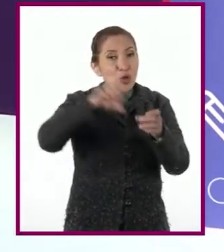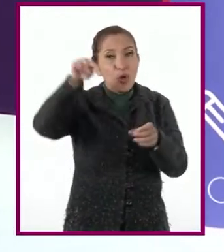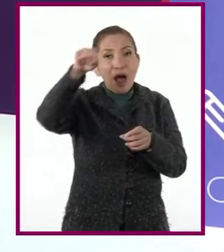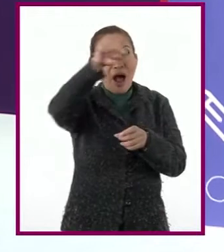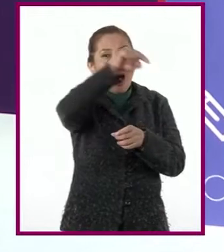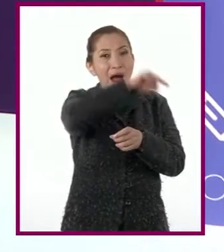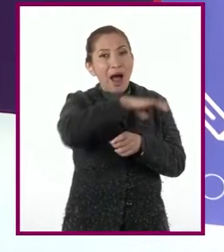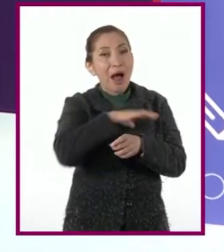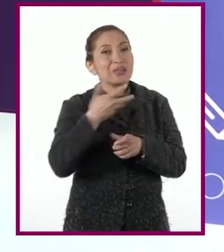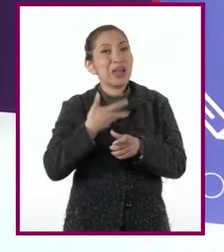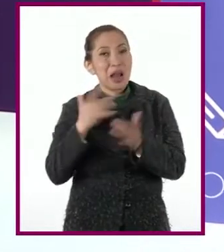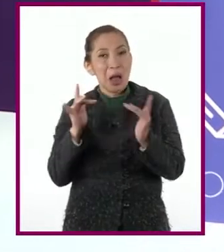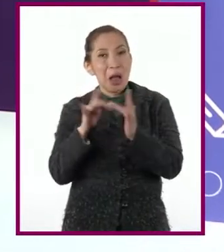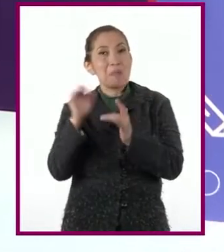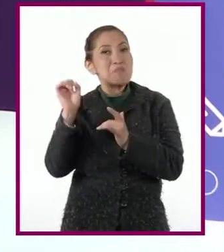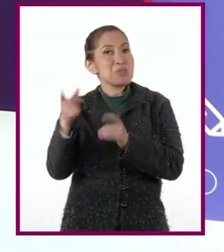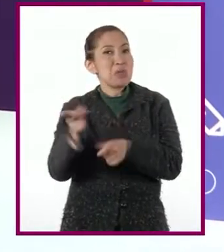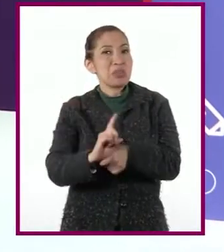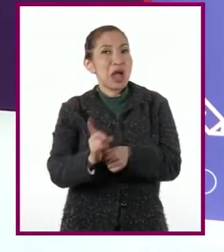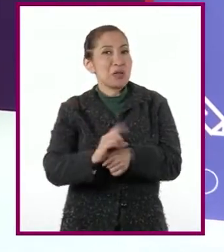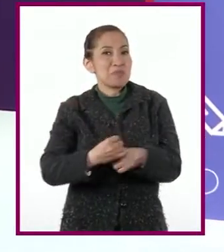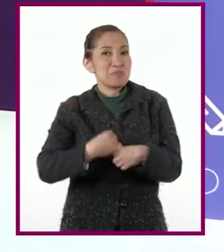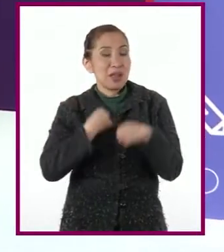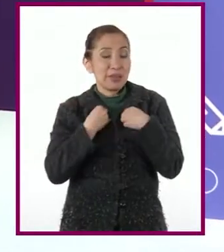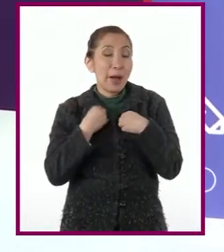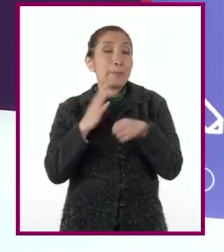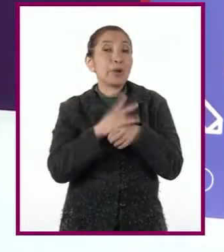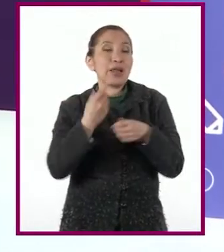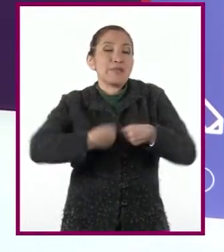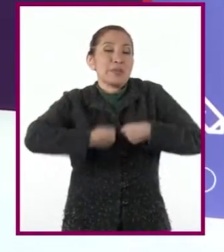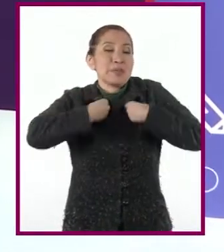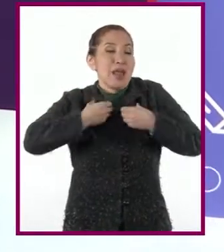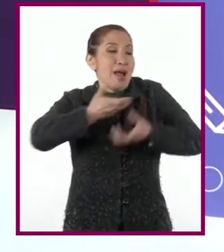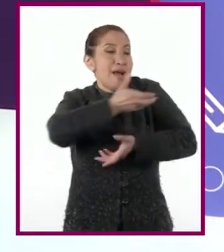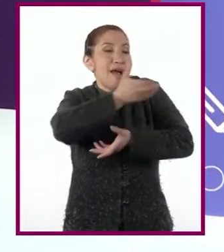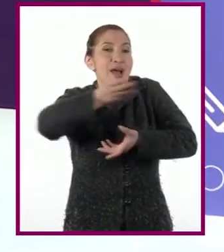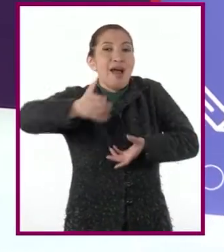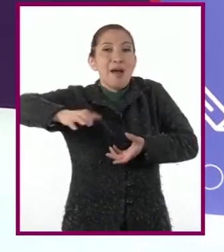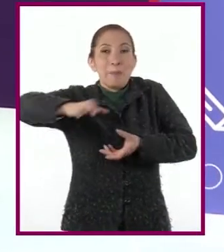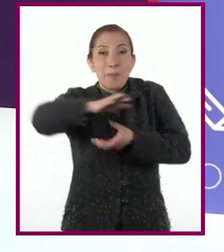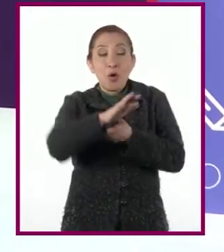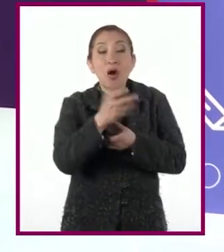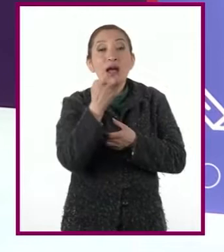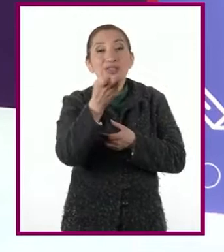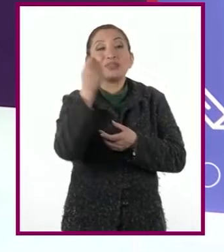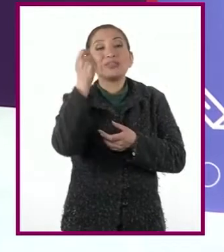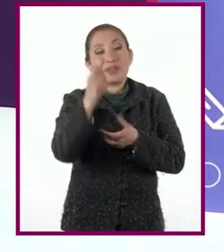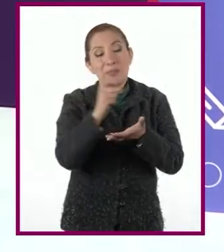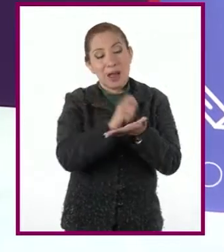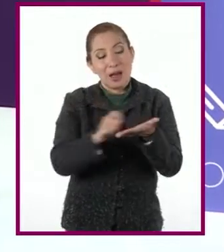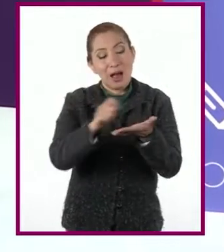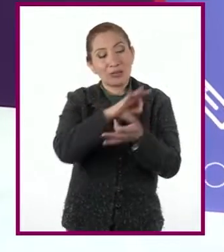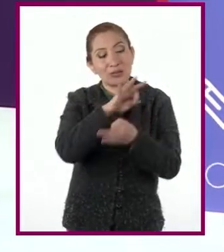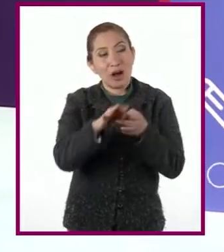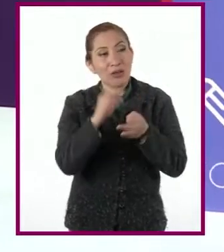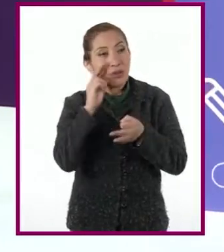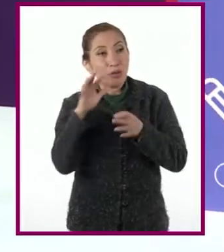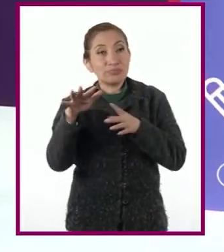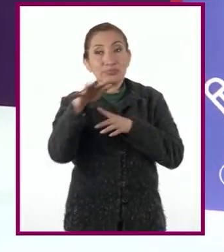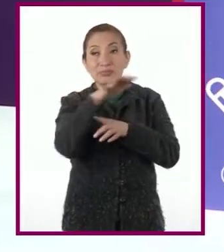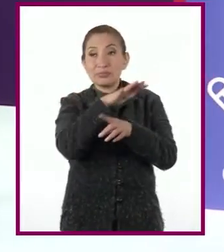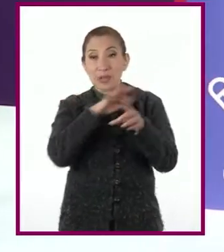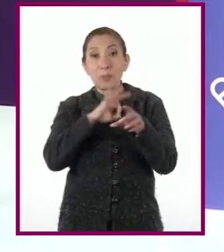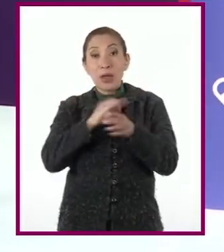naturaleza con los que tenía contacto diario, dado que vivía en el campo. Eso quiere decir que todo lo que nos